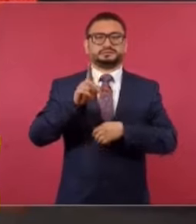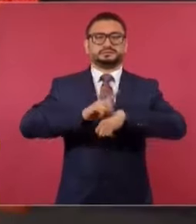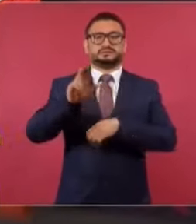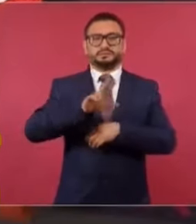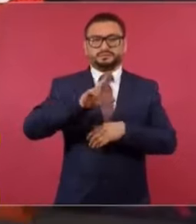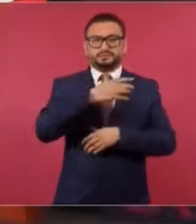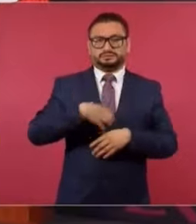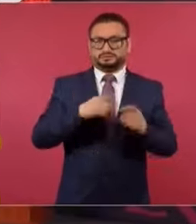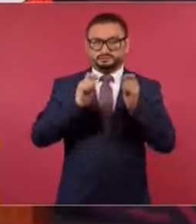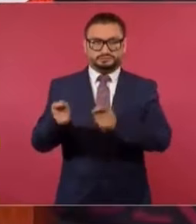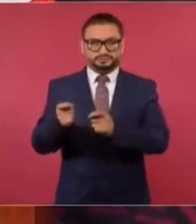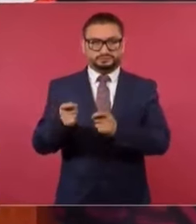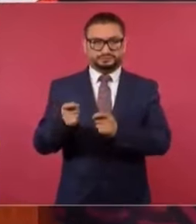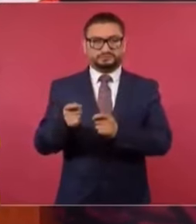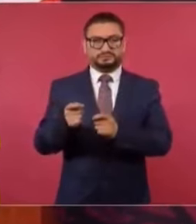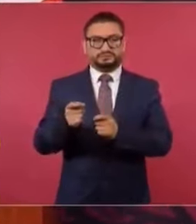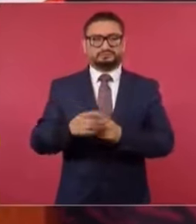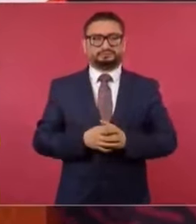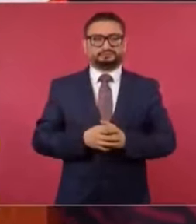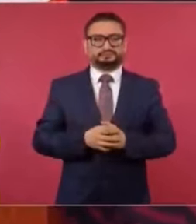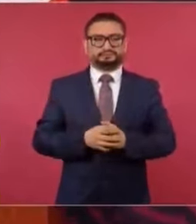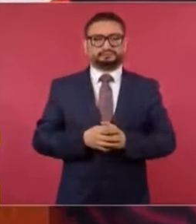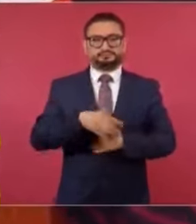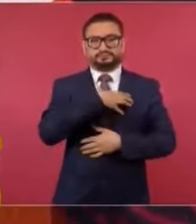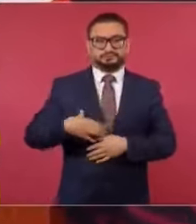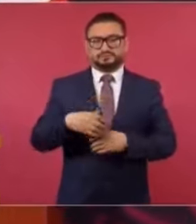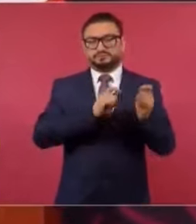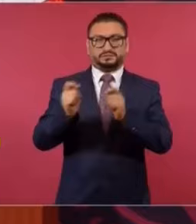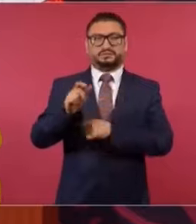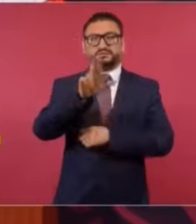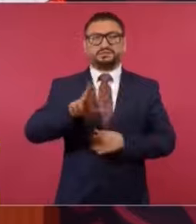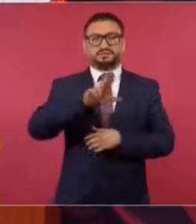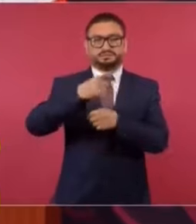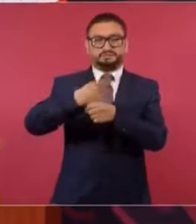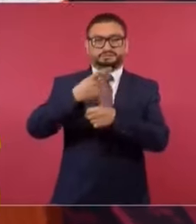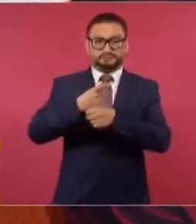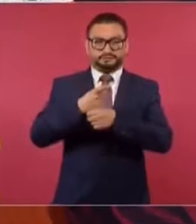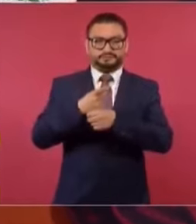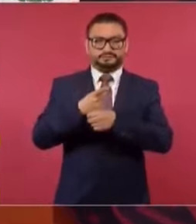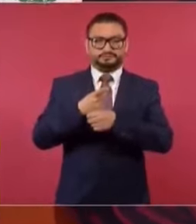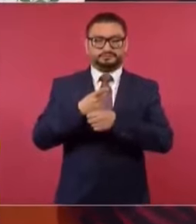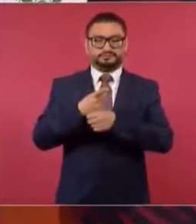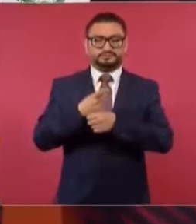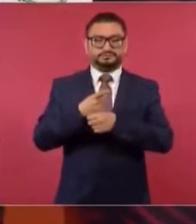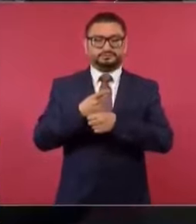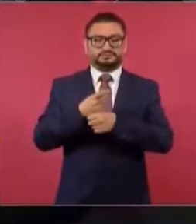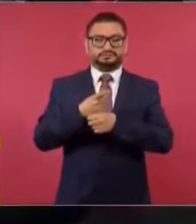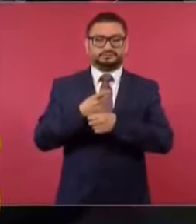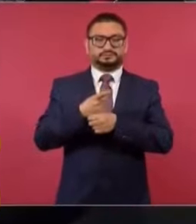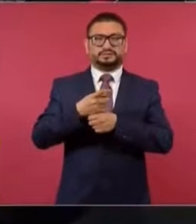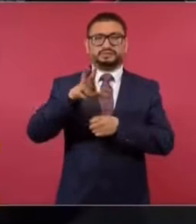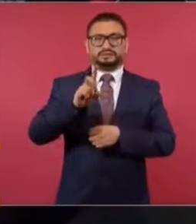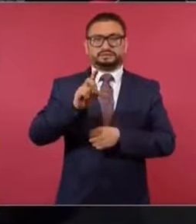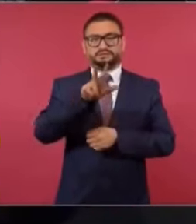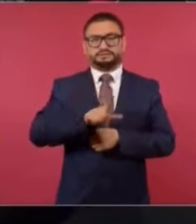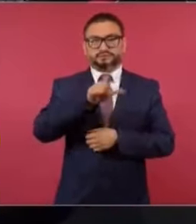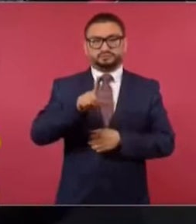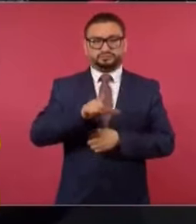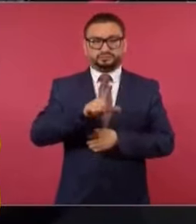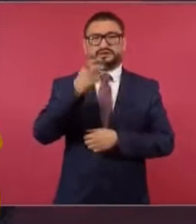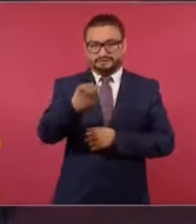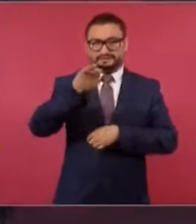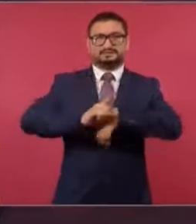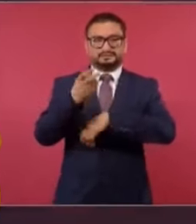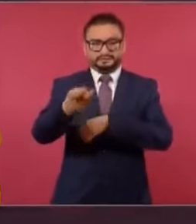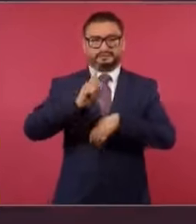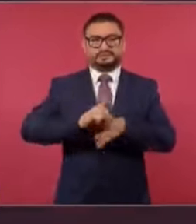el día de la entrega de la banda, que es martes primero. El 30 es lunes, ese